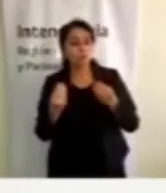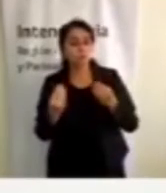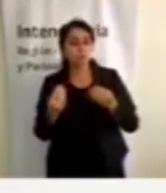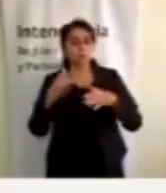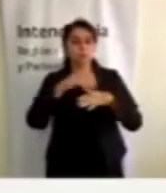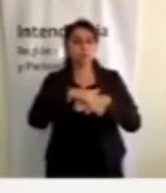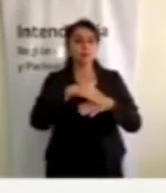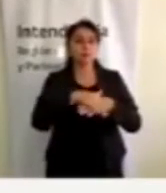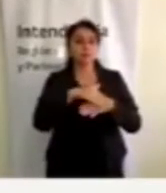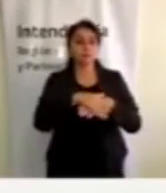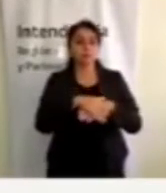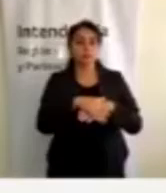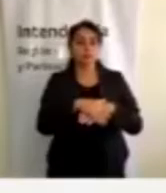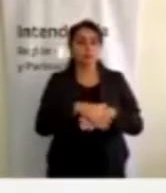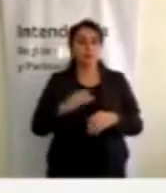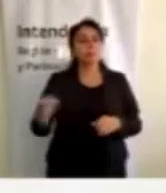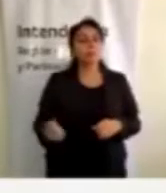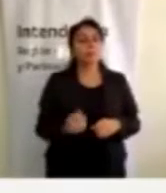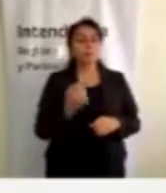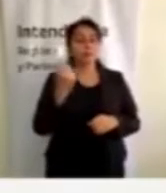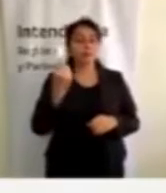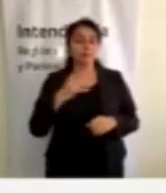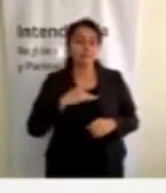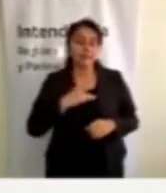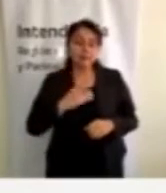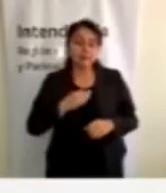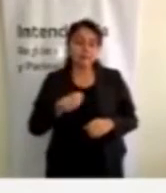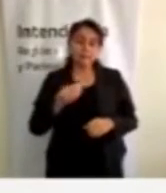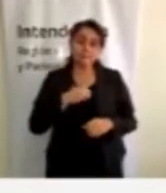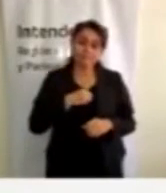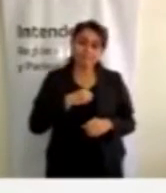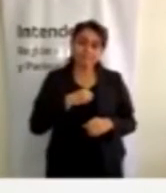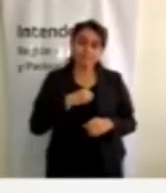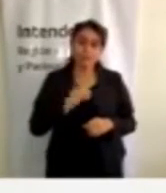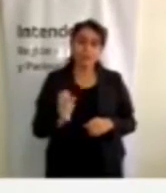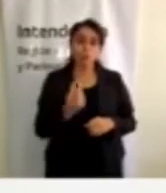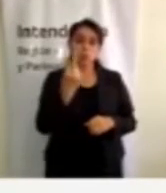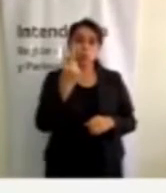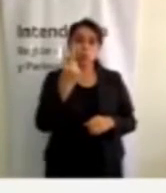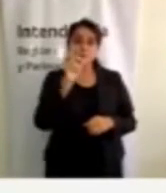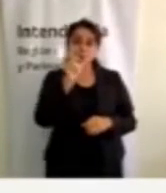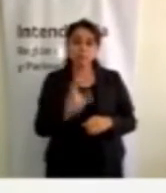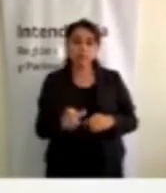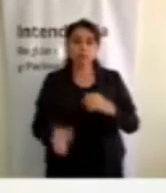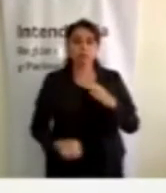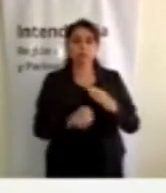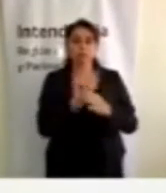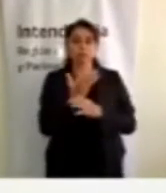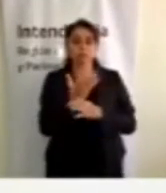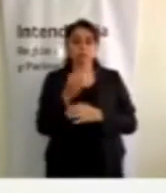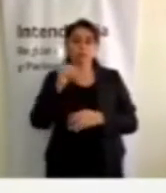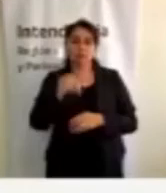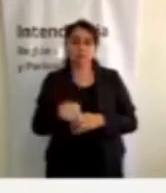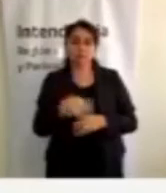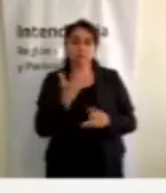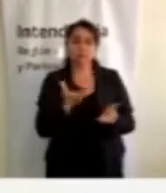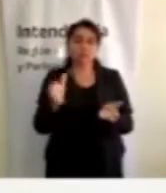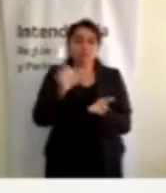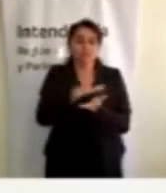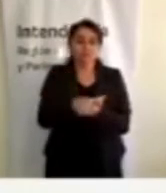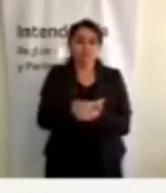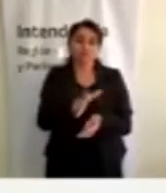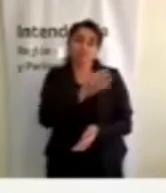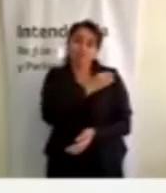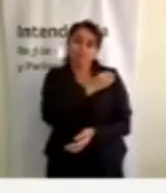tardes. Primero, lamentar obviamente estos 2 nuevos fallecidos en la región.